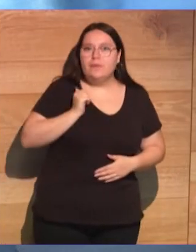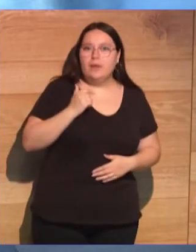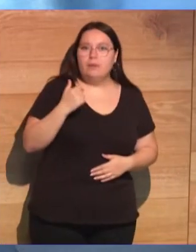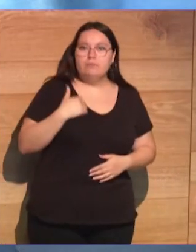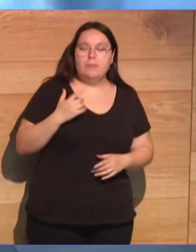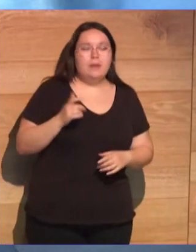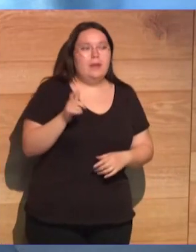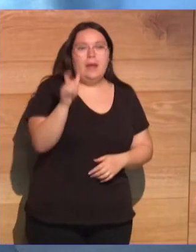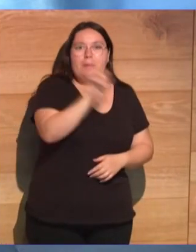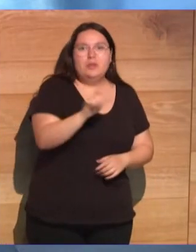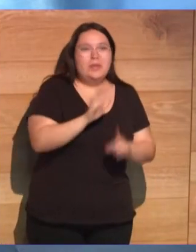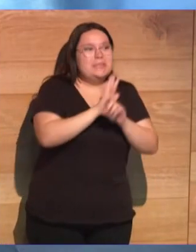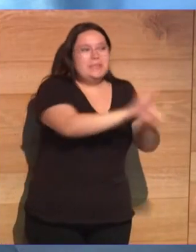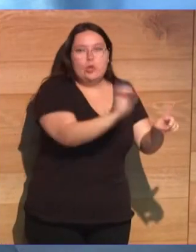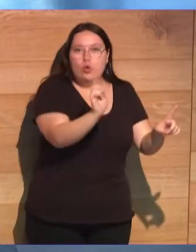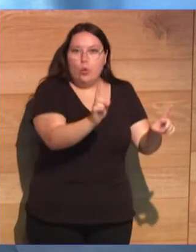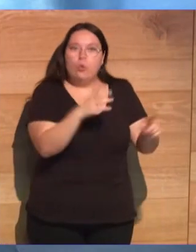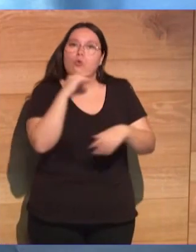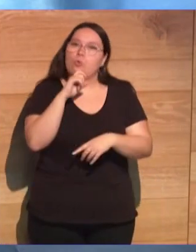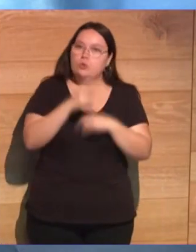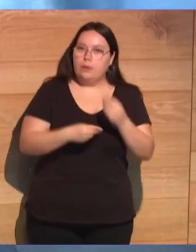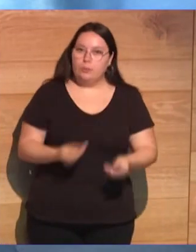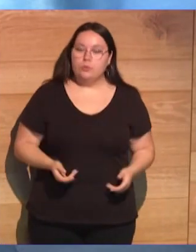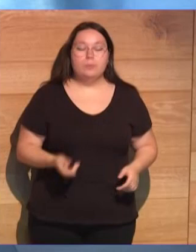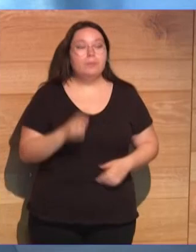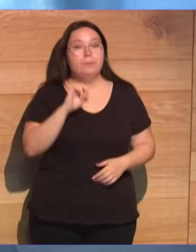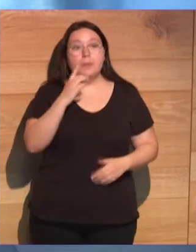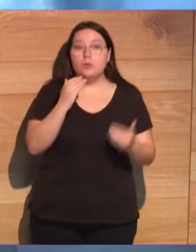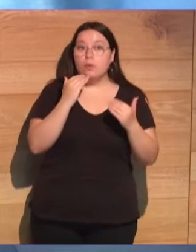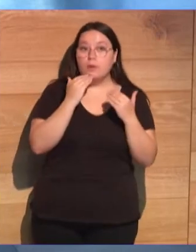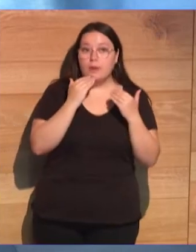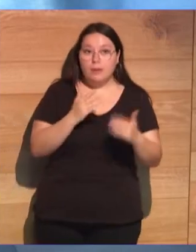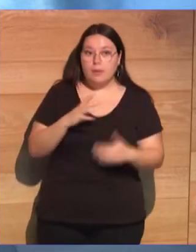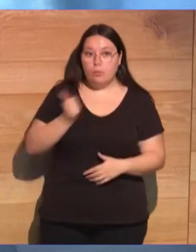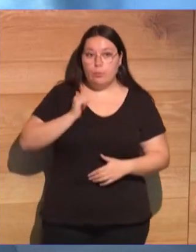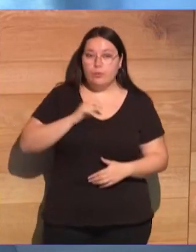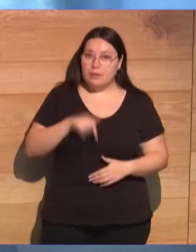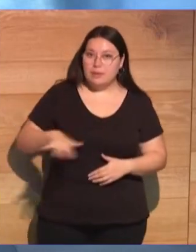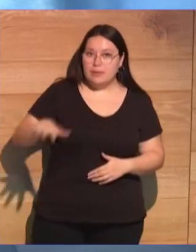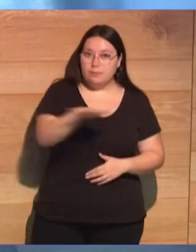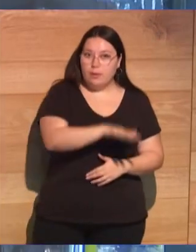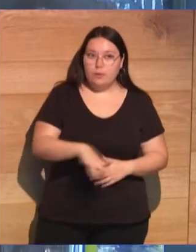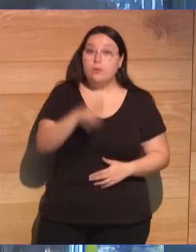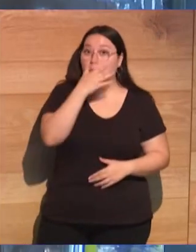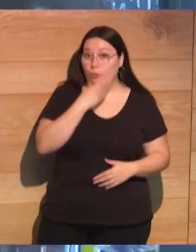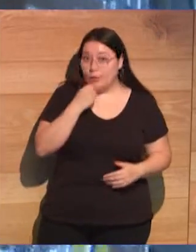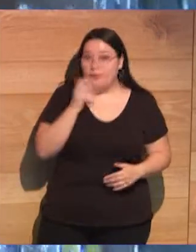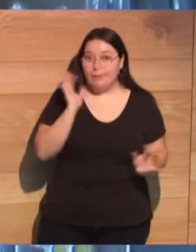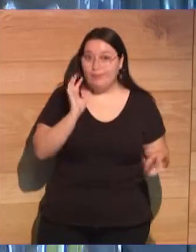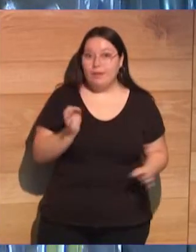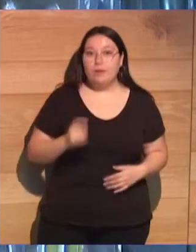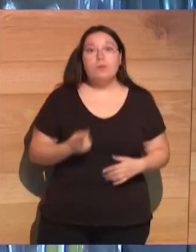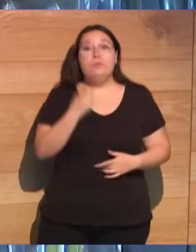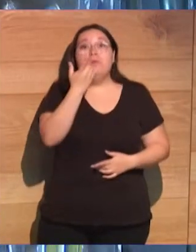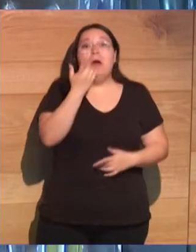no deje atrás a nadie? Bueno, lo primero agradecer la oportunidad de estar aquí en este espacio tan bonito. La verdad que os había visto